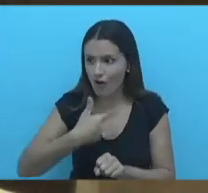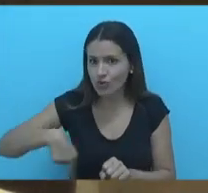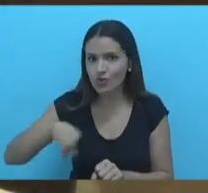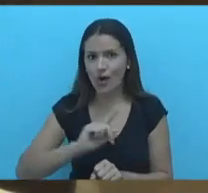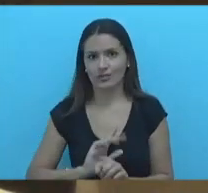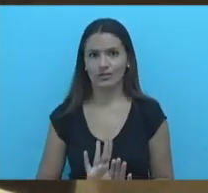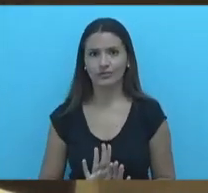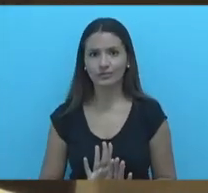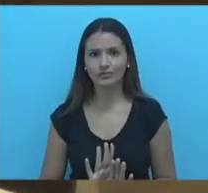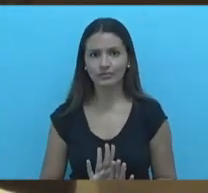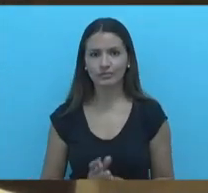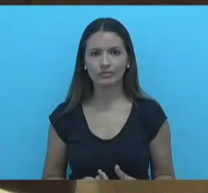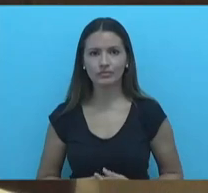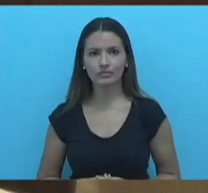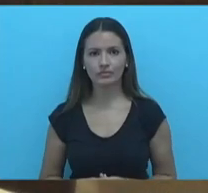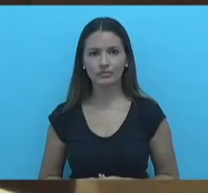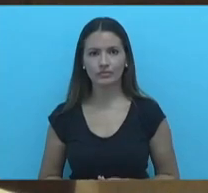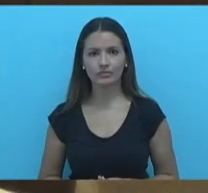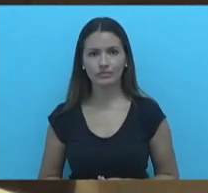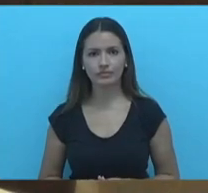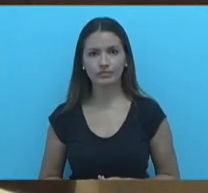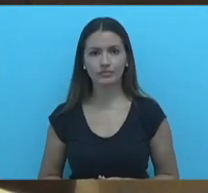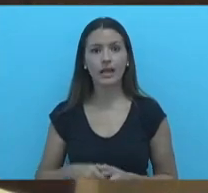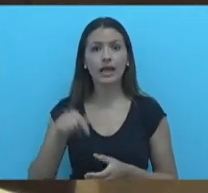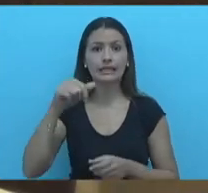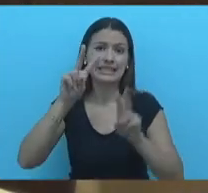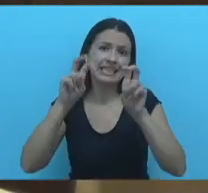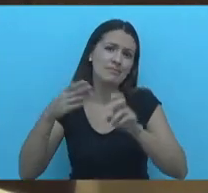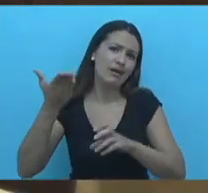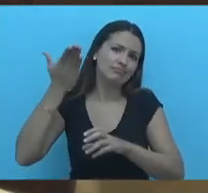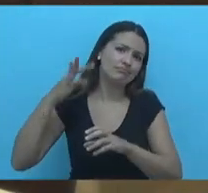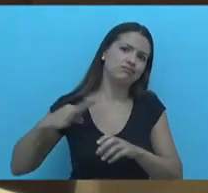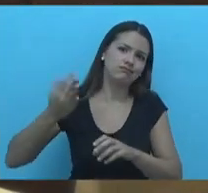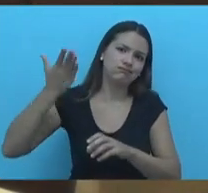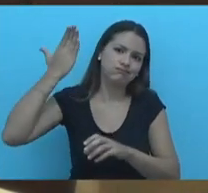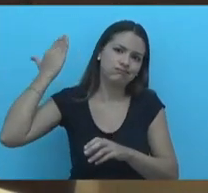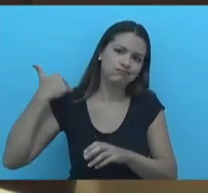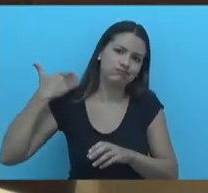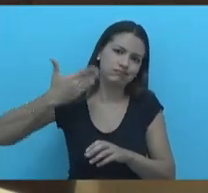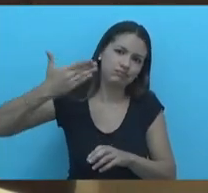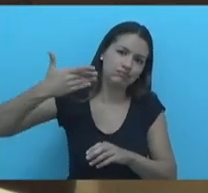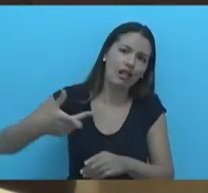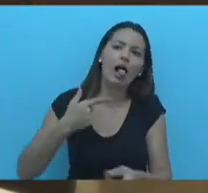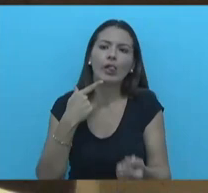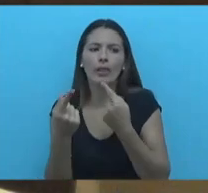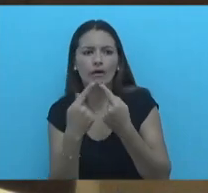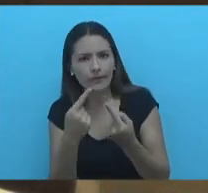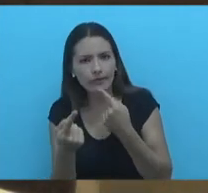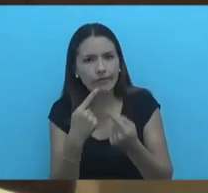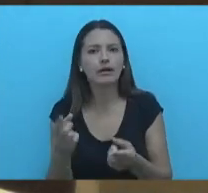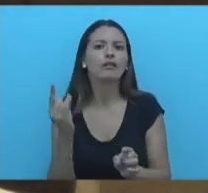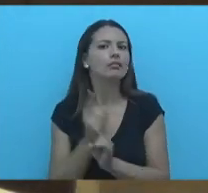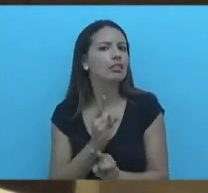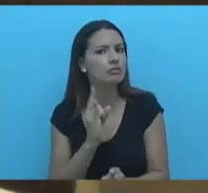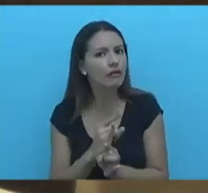planteando que este es un tema que viene hace muchísimos años discutiéndose, el acuerdo entre los dos bloques,